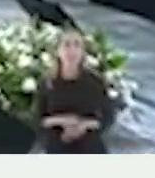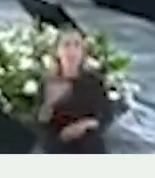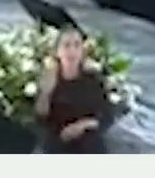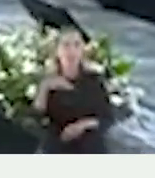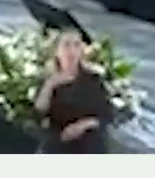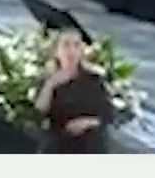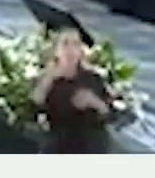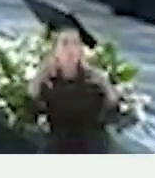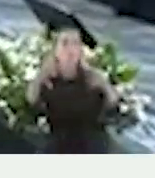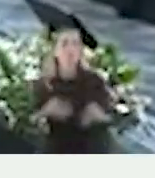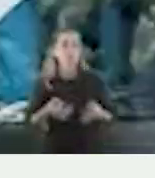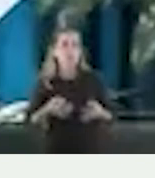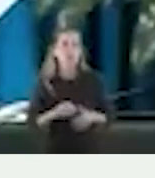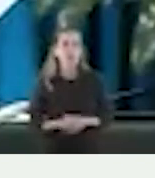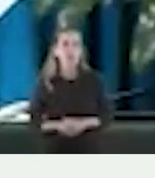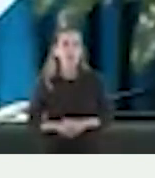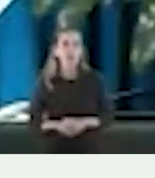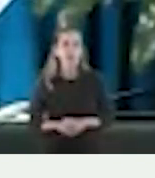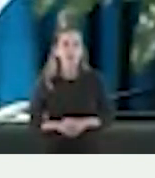que lograrla.